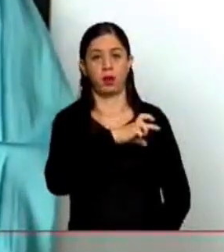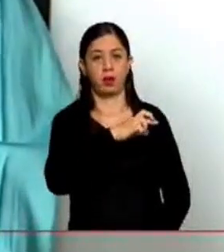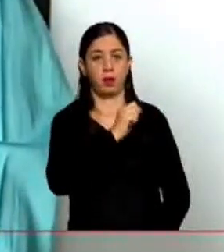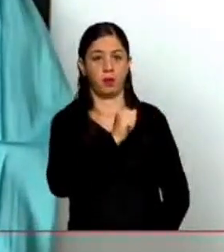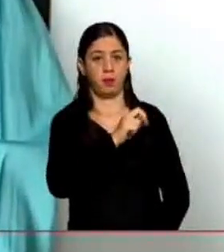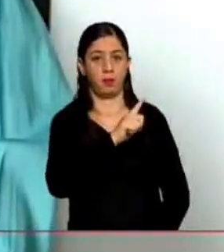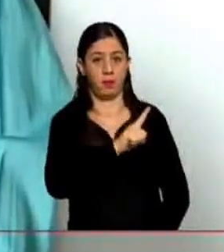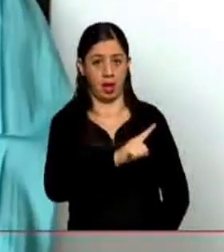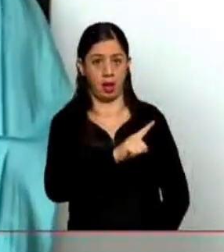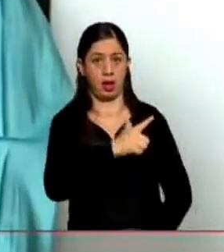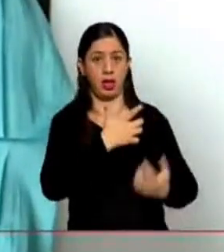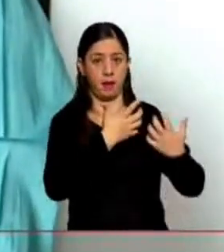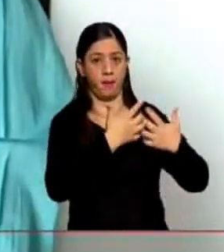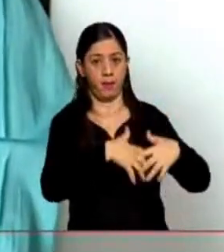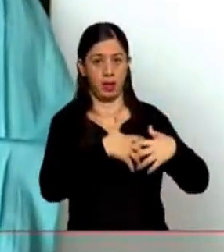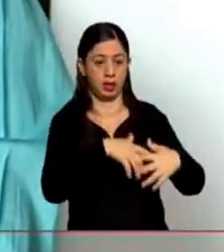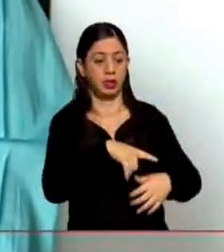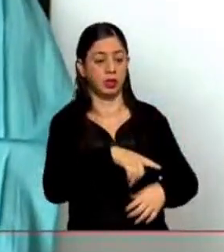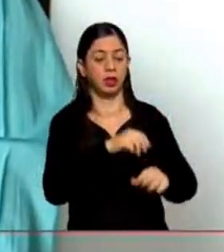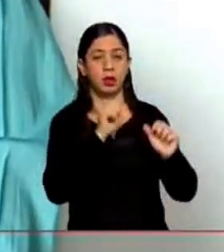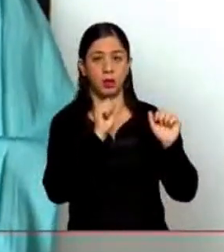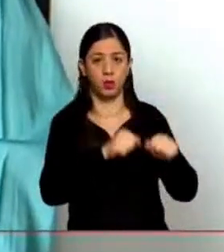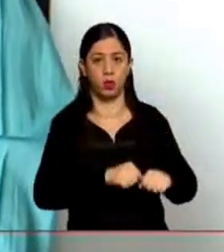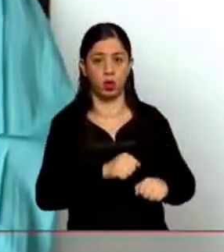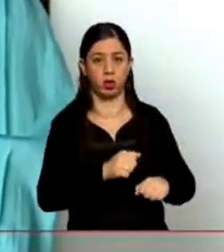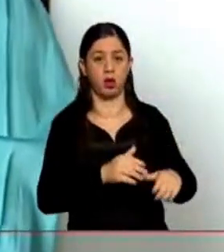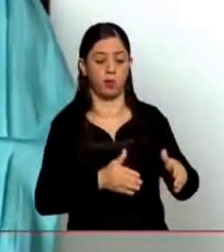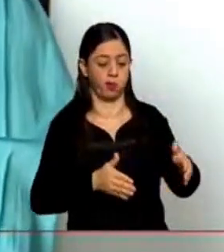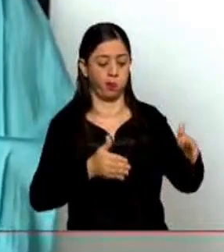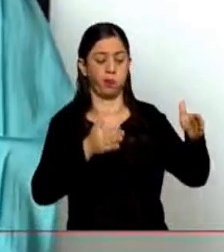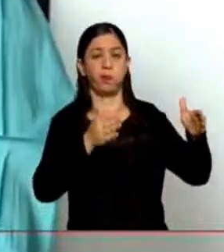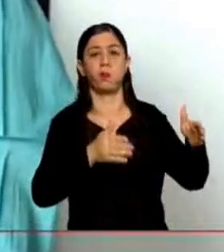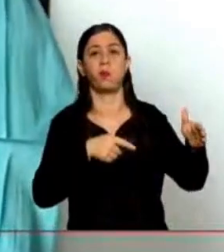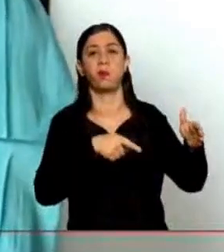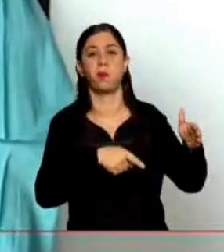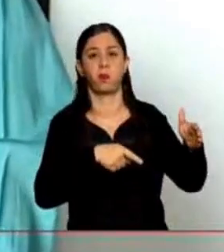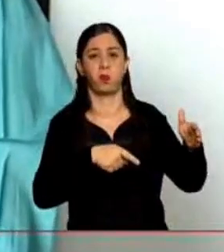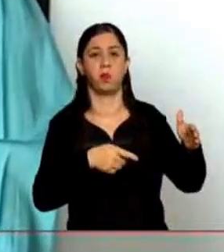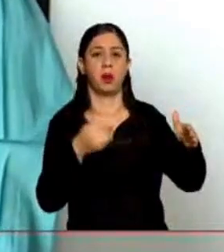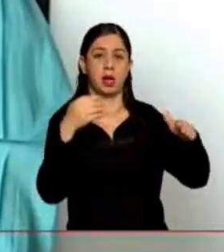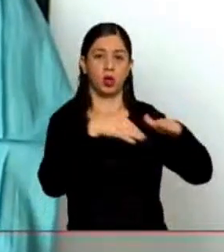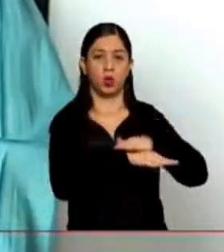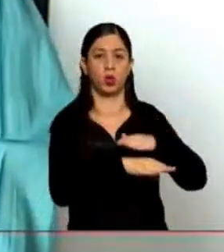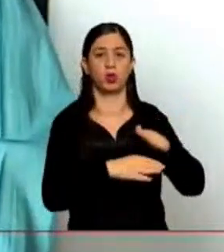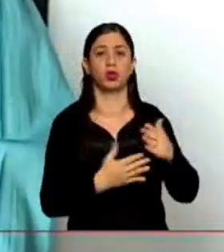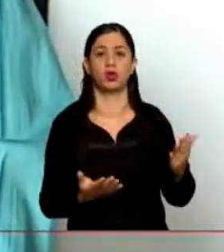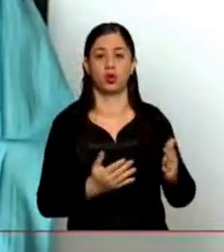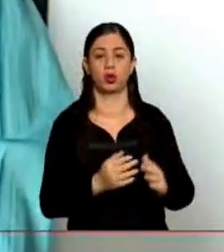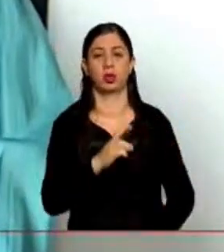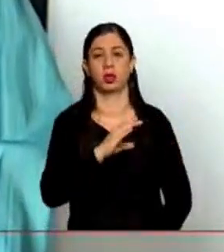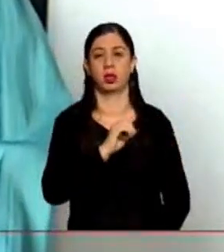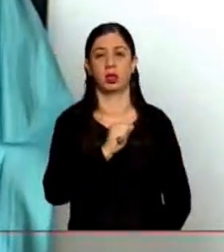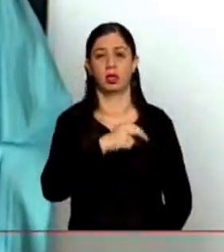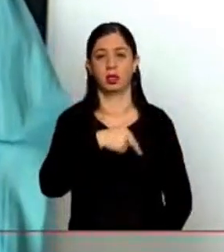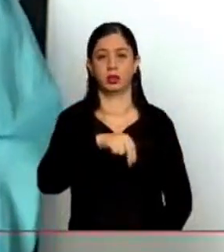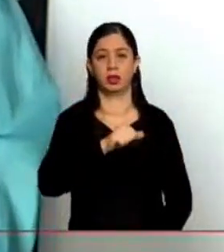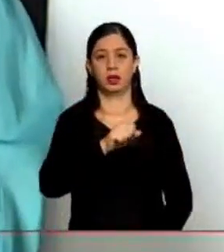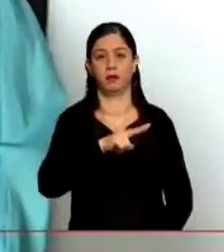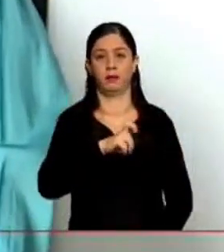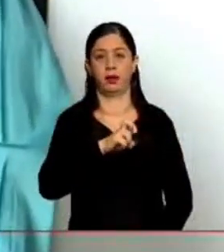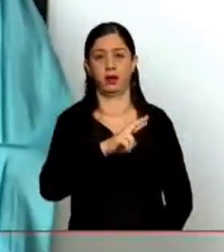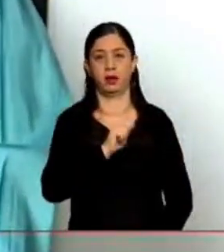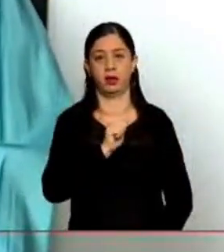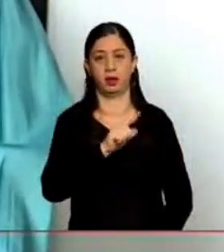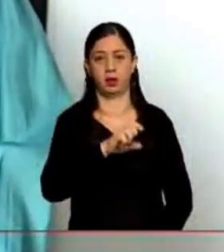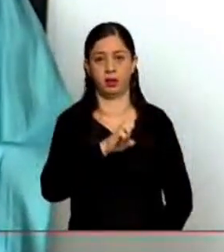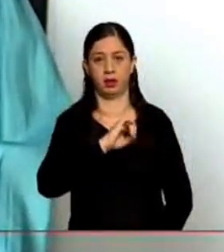Jurado nos ha proporcionado una bodega en el Centro Comercial Cañaveralejo, calle Quinta con